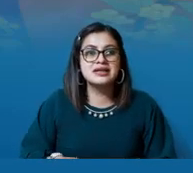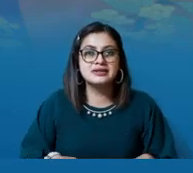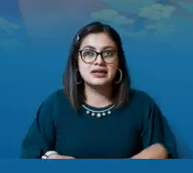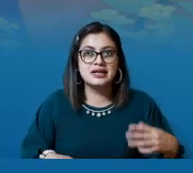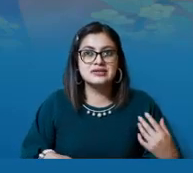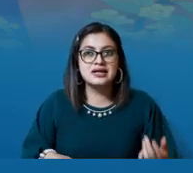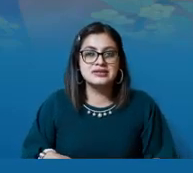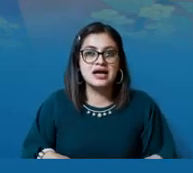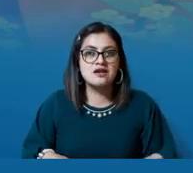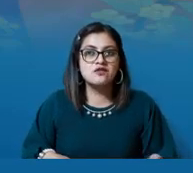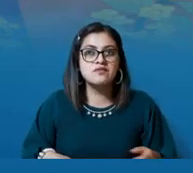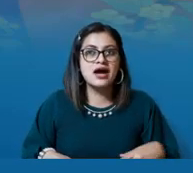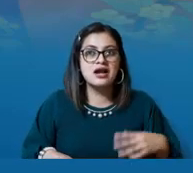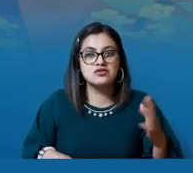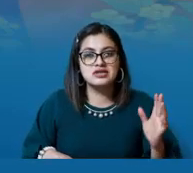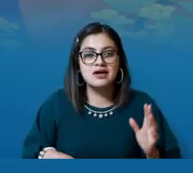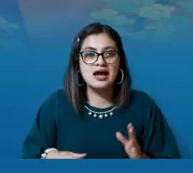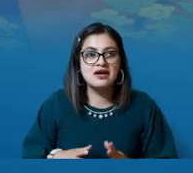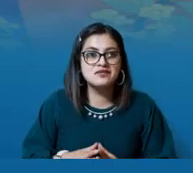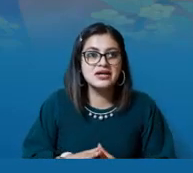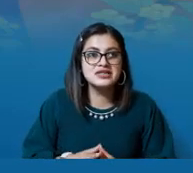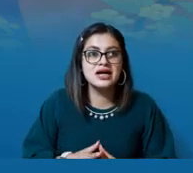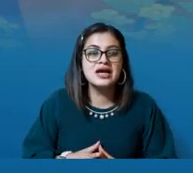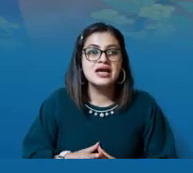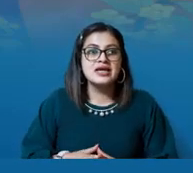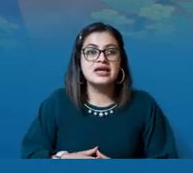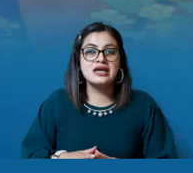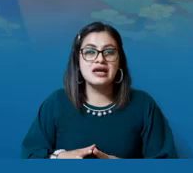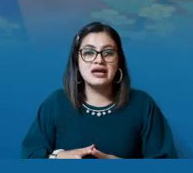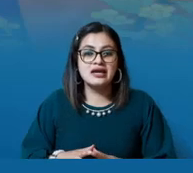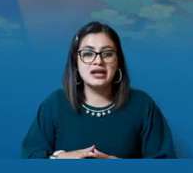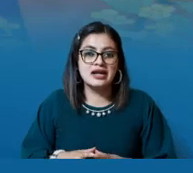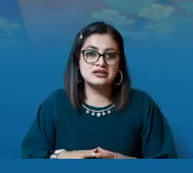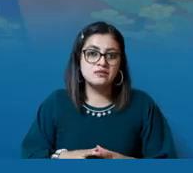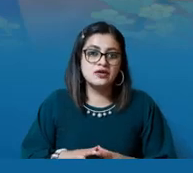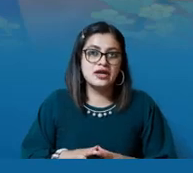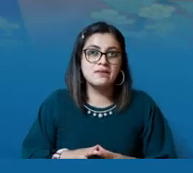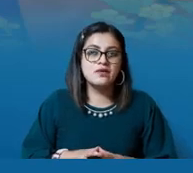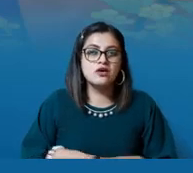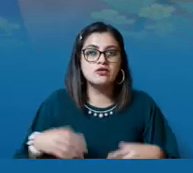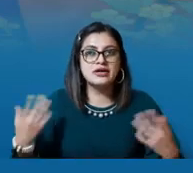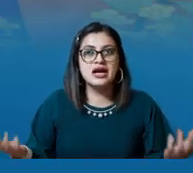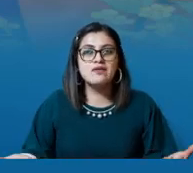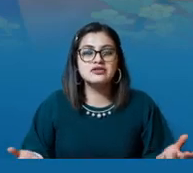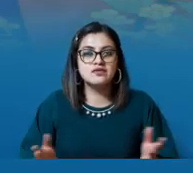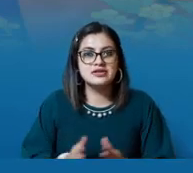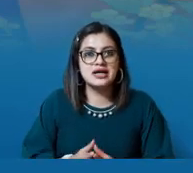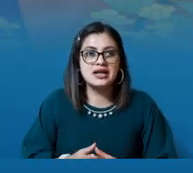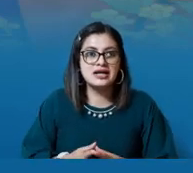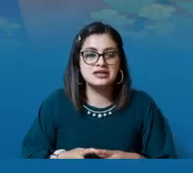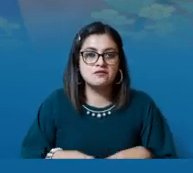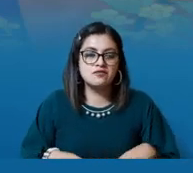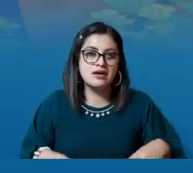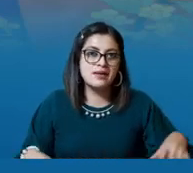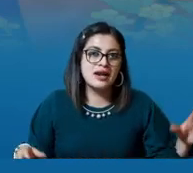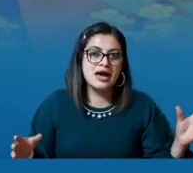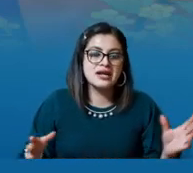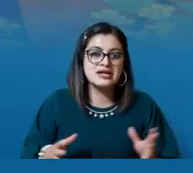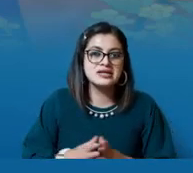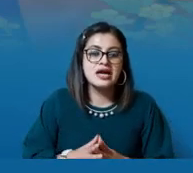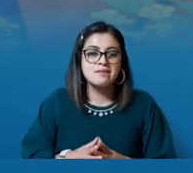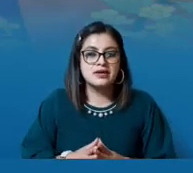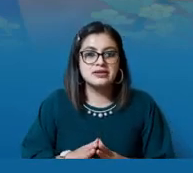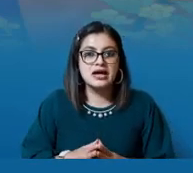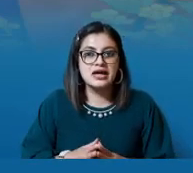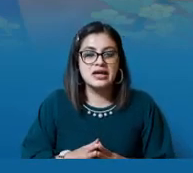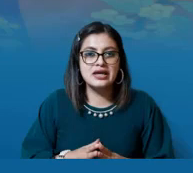Semana Santa se realizan estas alfombras alusivas a la fecha y en el caso, por ejemplo, en Comayagua sobresalen las alfombras más